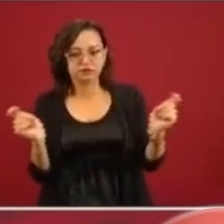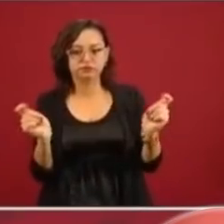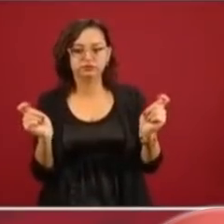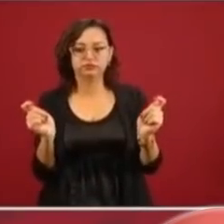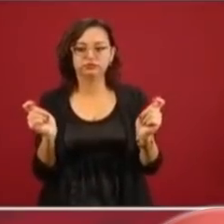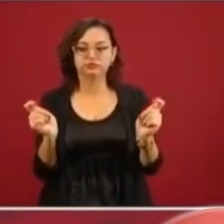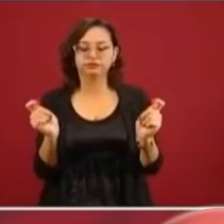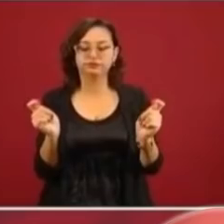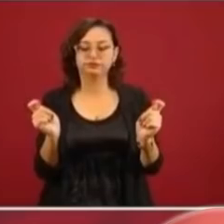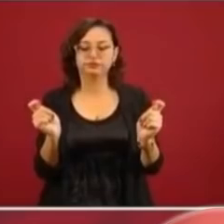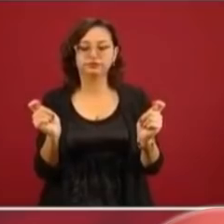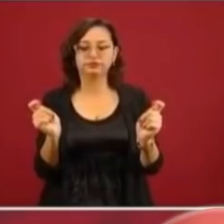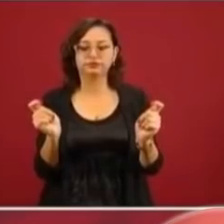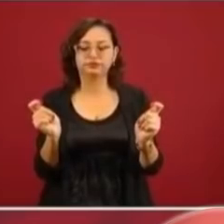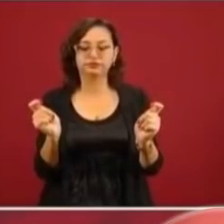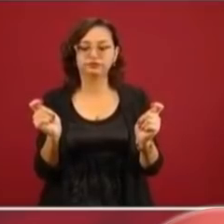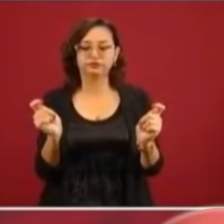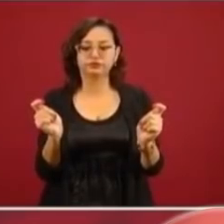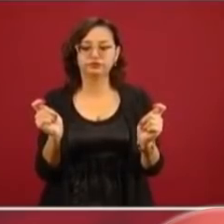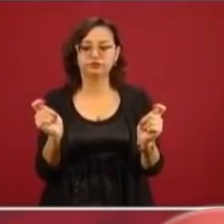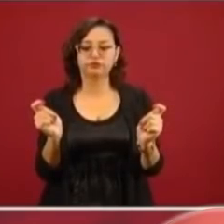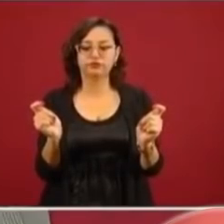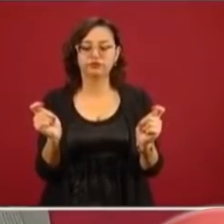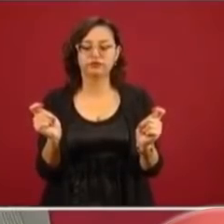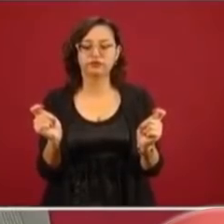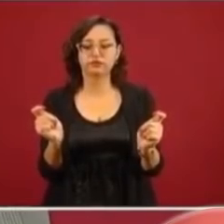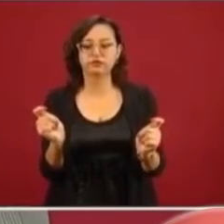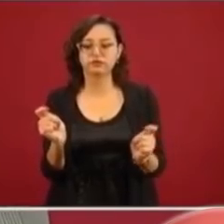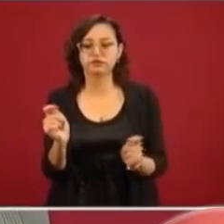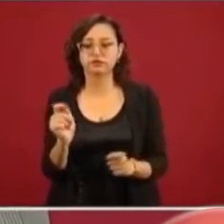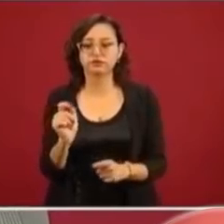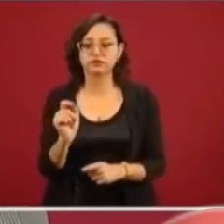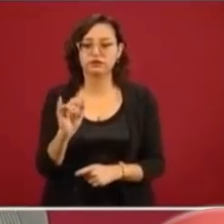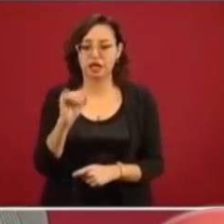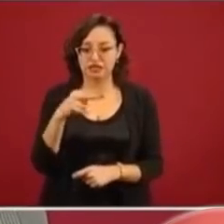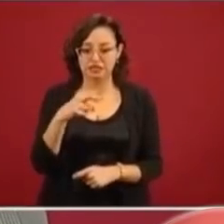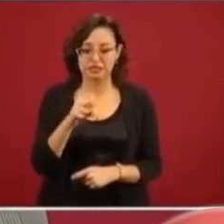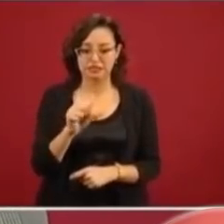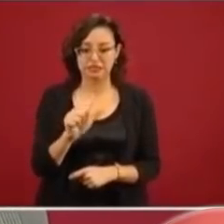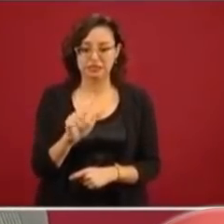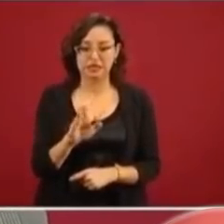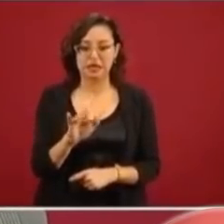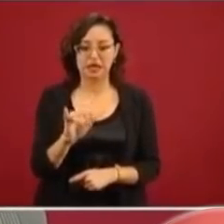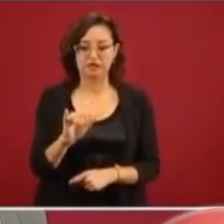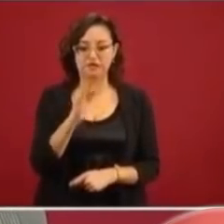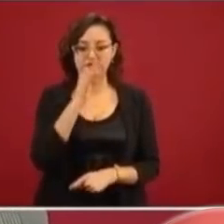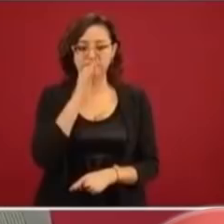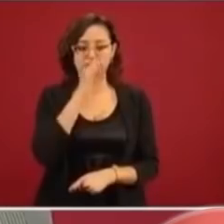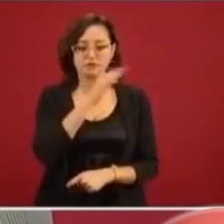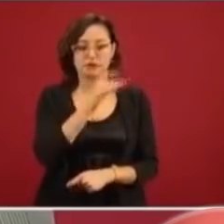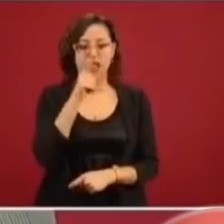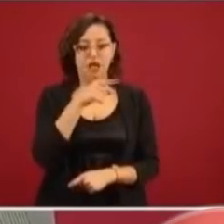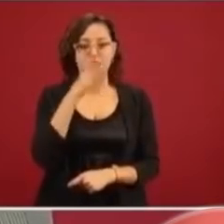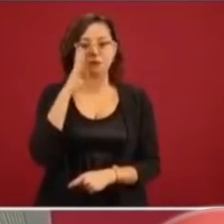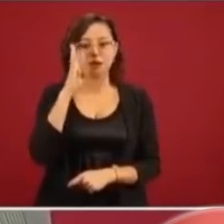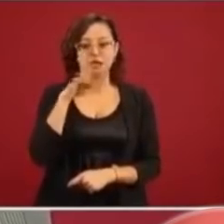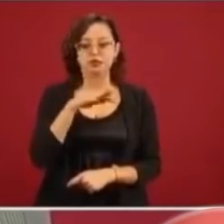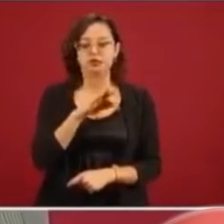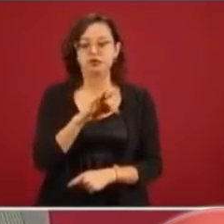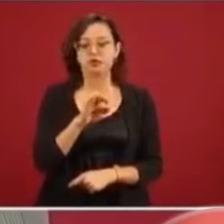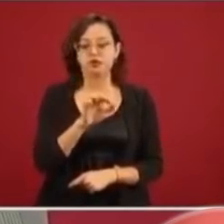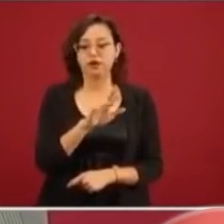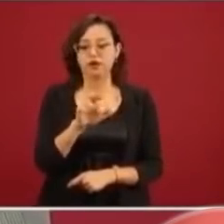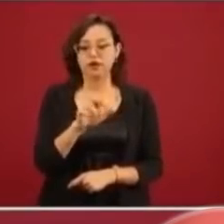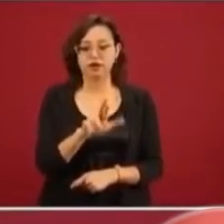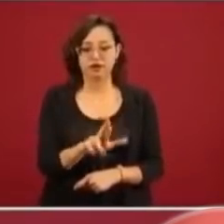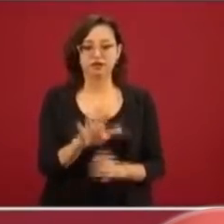mencionando al Instituto de Salud para el Bienestar, al maestro Ferrer, ya está